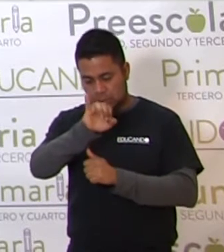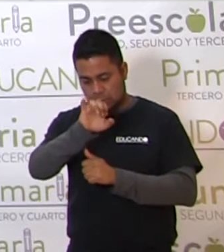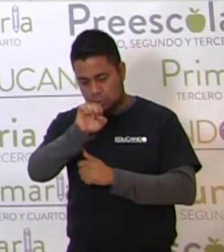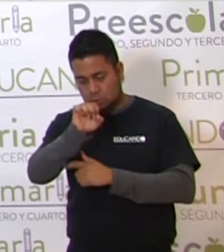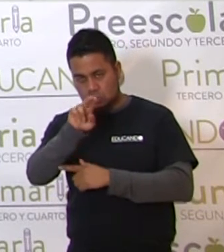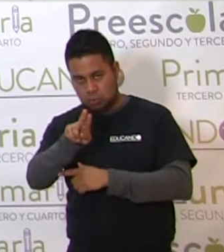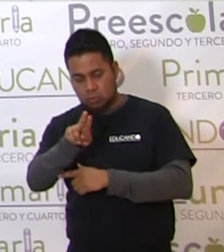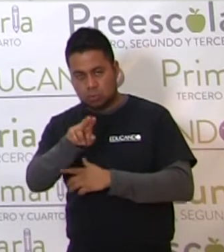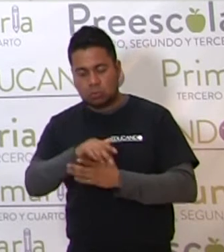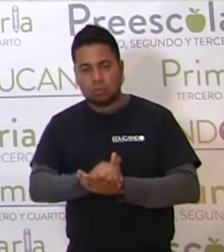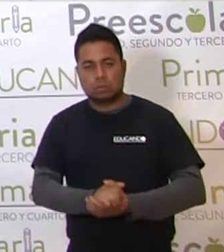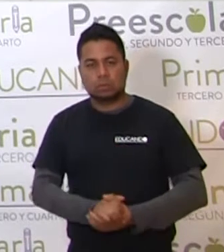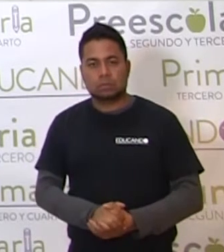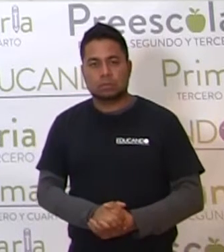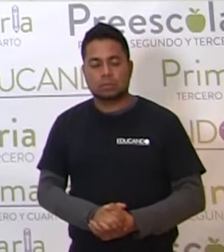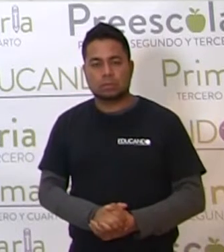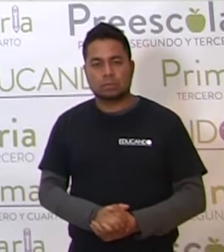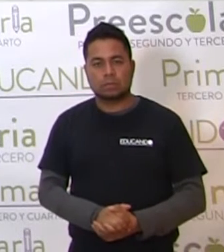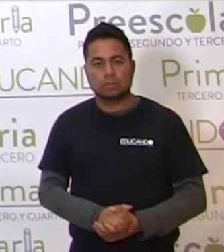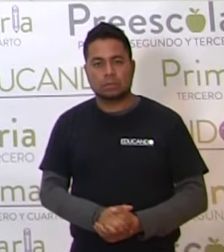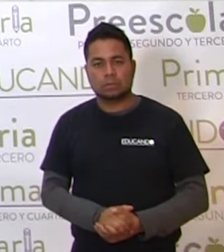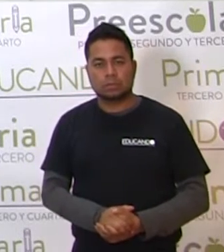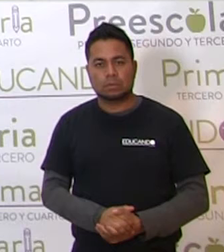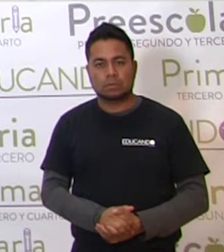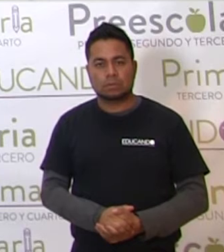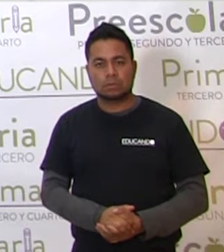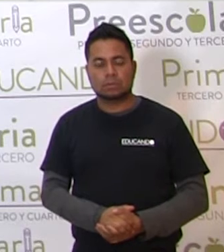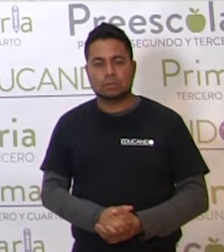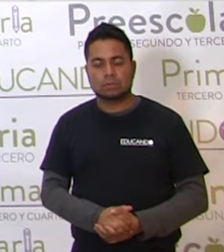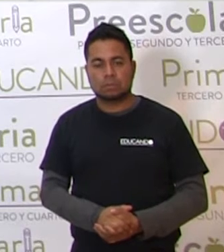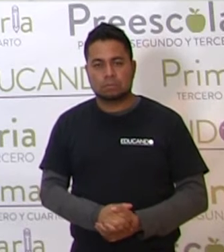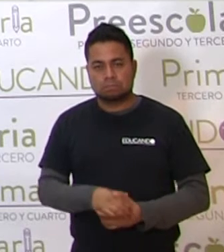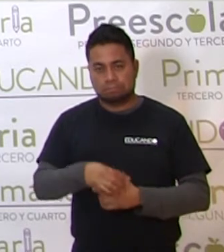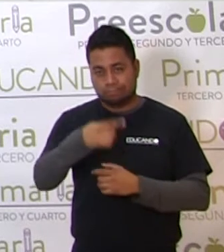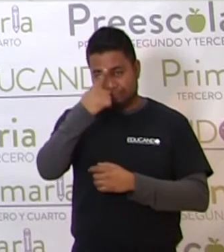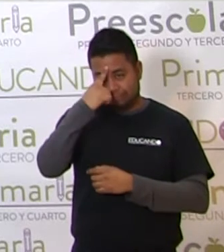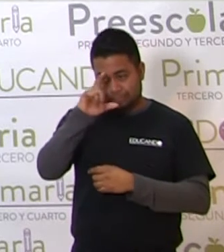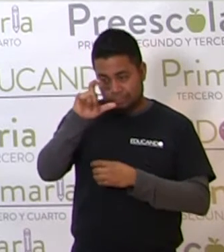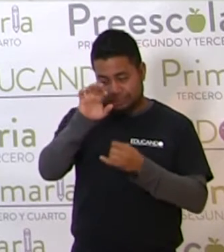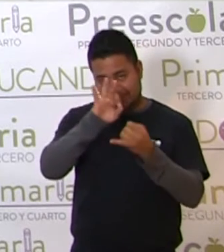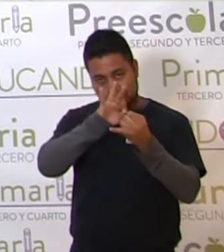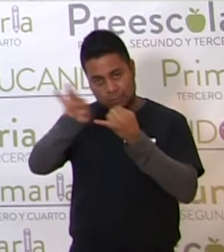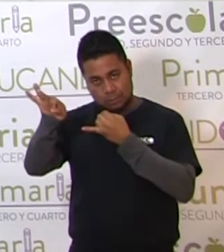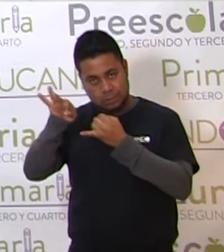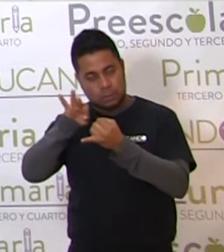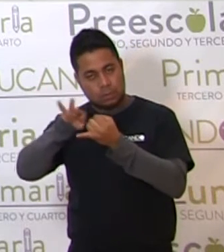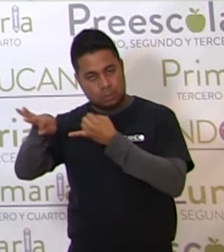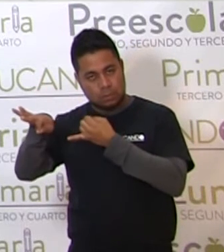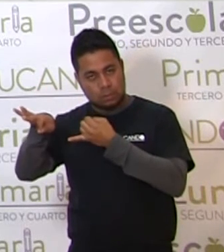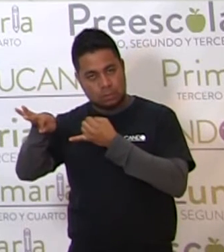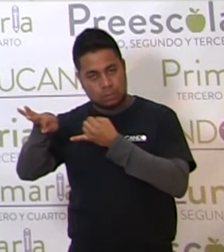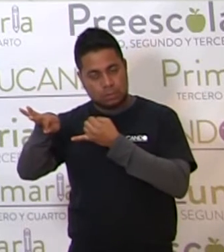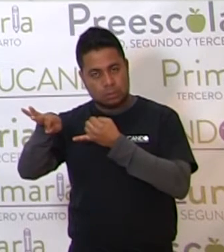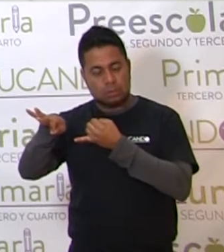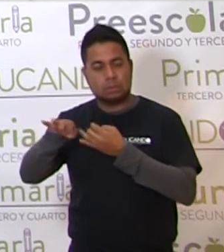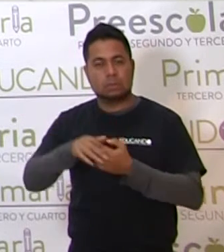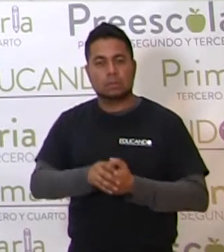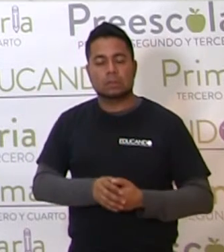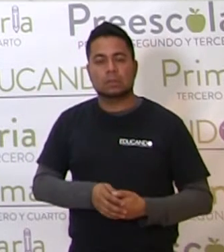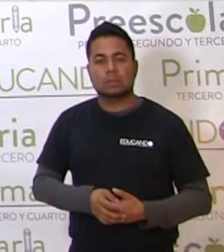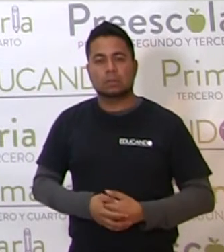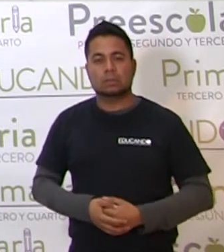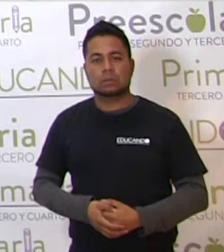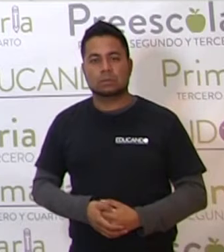las vocales bien al final de